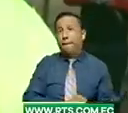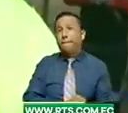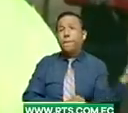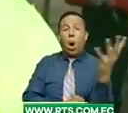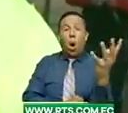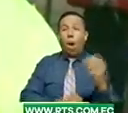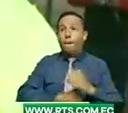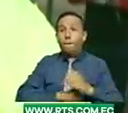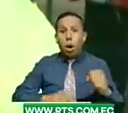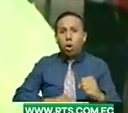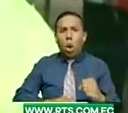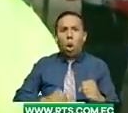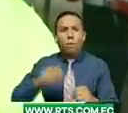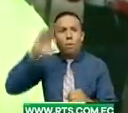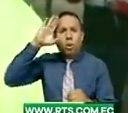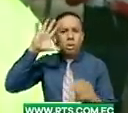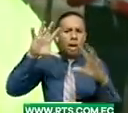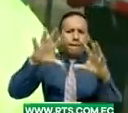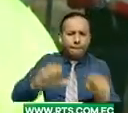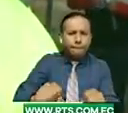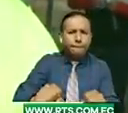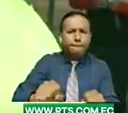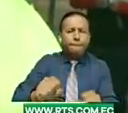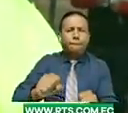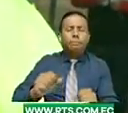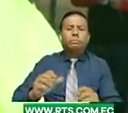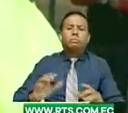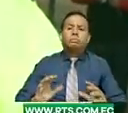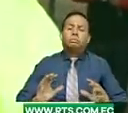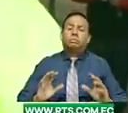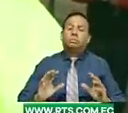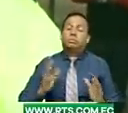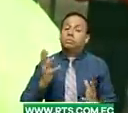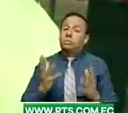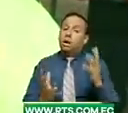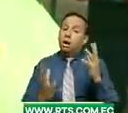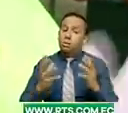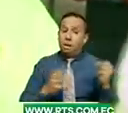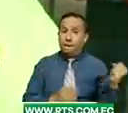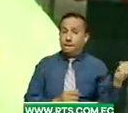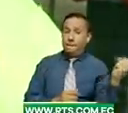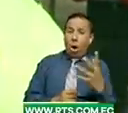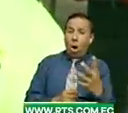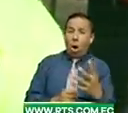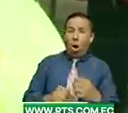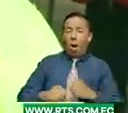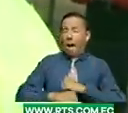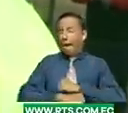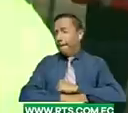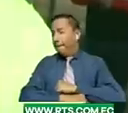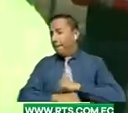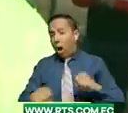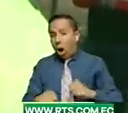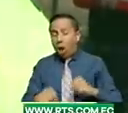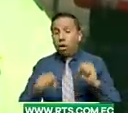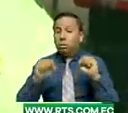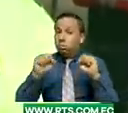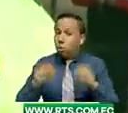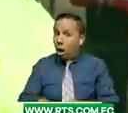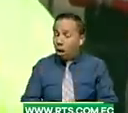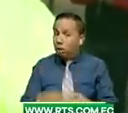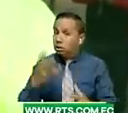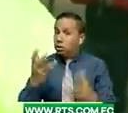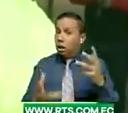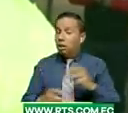trata de varios componentes químicos, los cuales podrían haberse accionado justamente al lanzar el objeto, podría haber